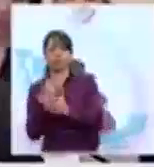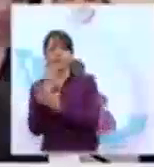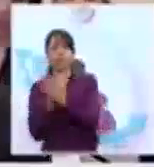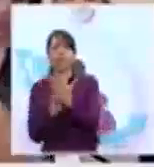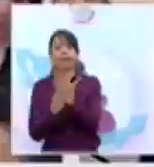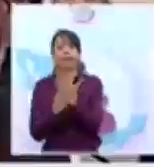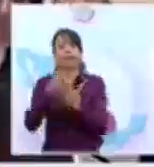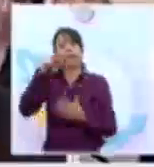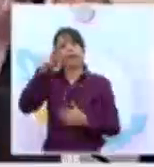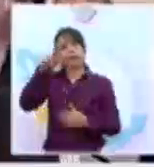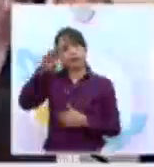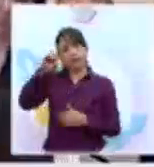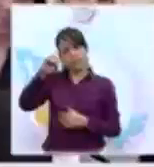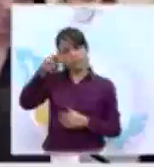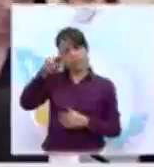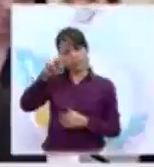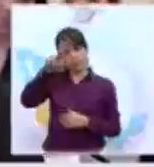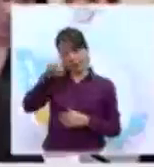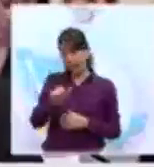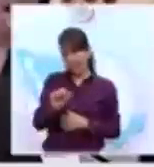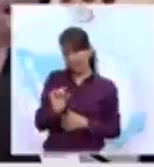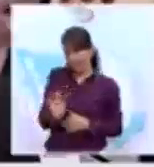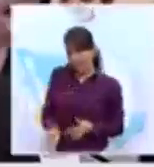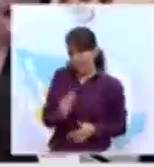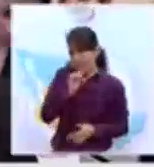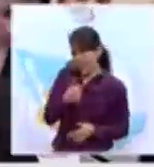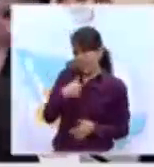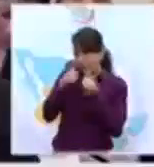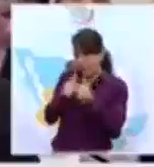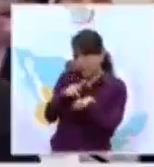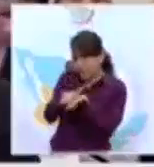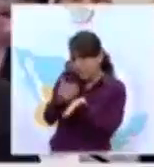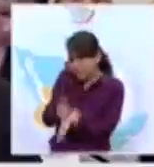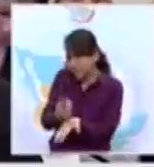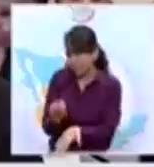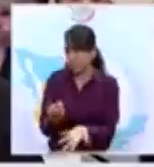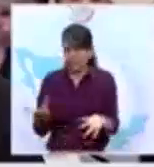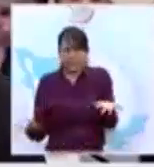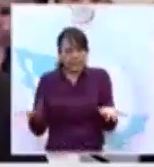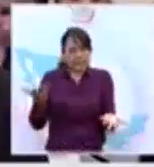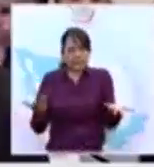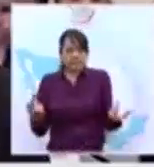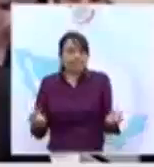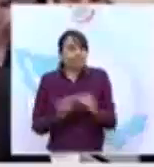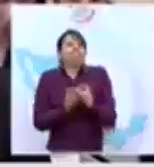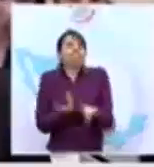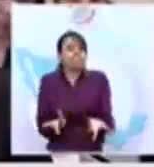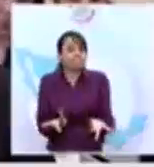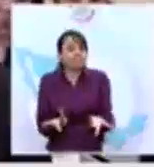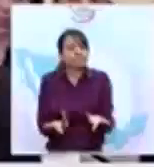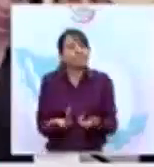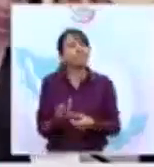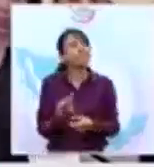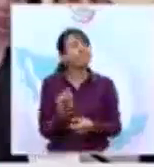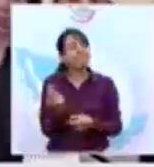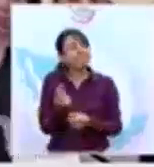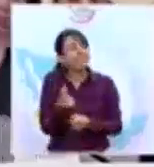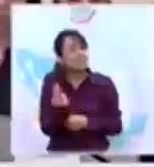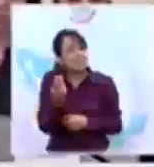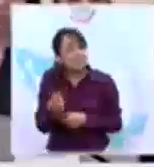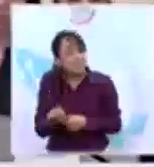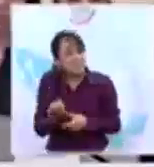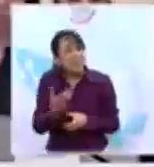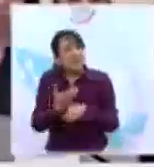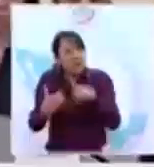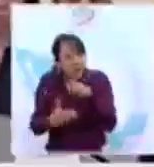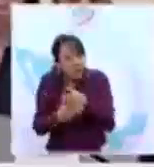vamos a regresar al mismo punto. Entonces es importante trascender, ¿no? A salirnos de ese